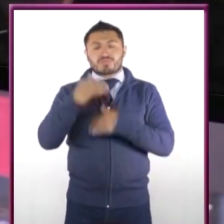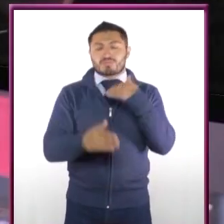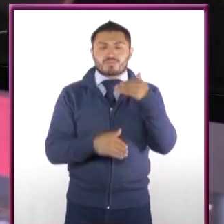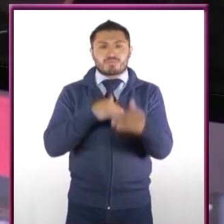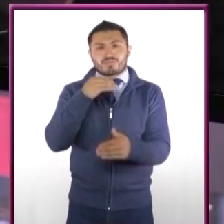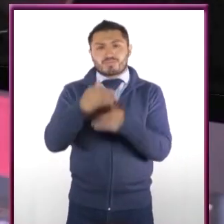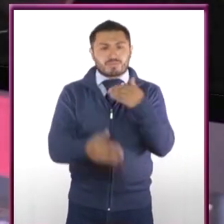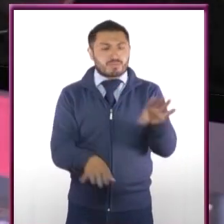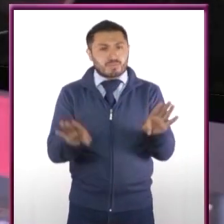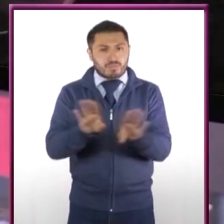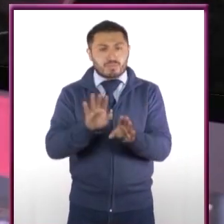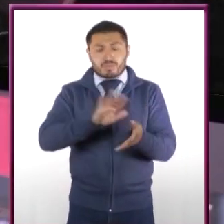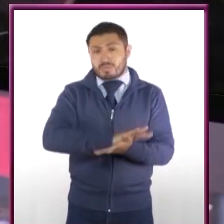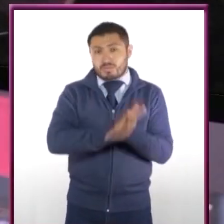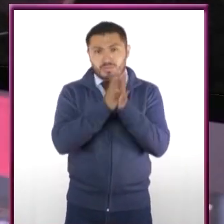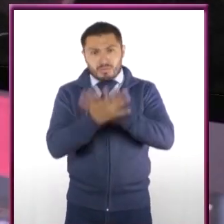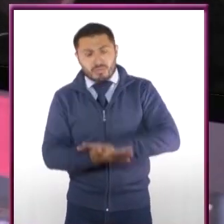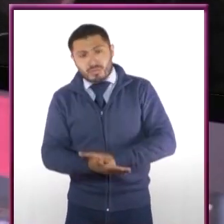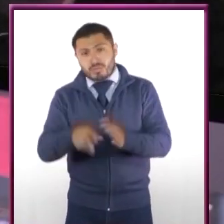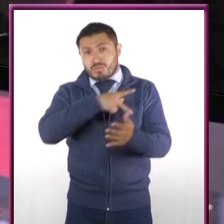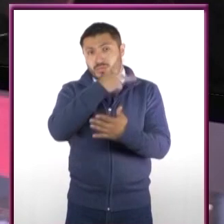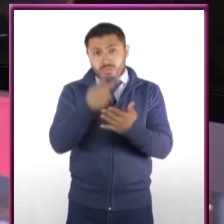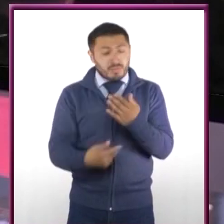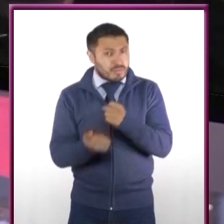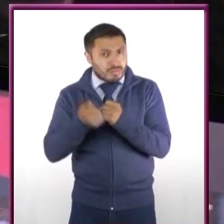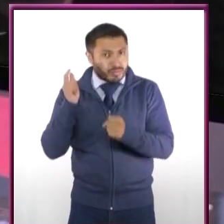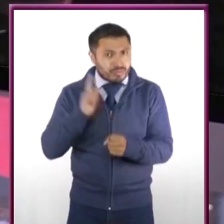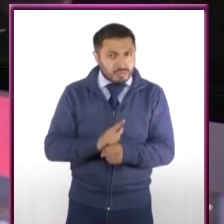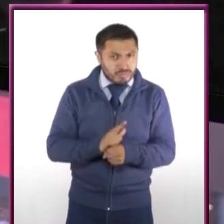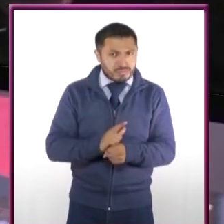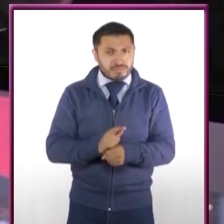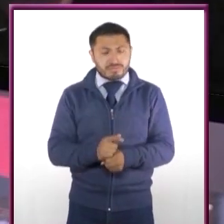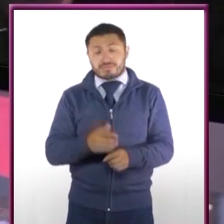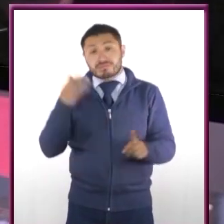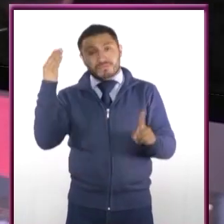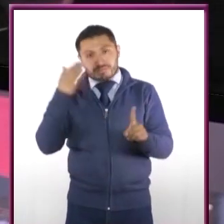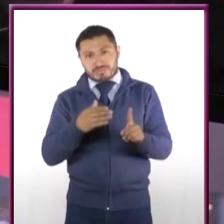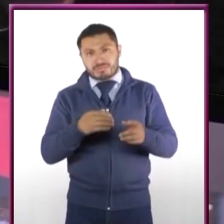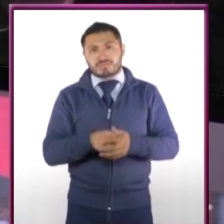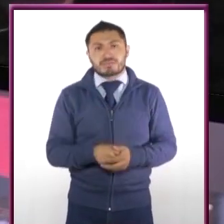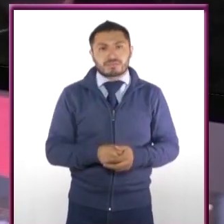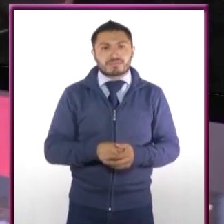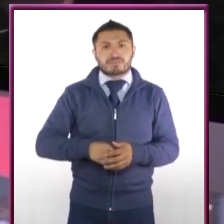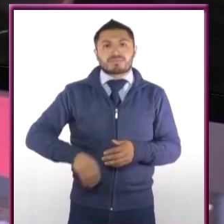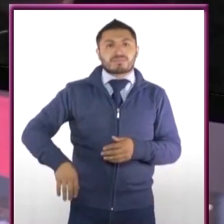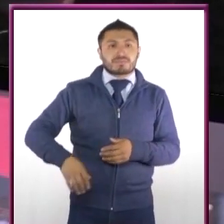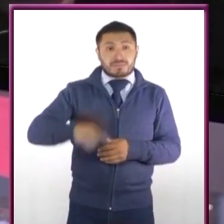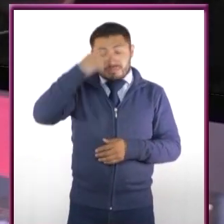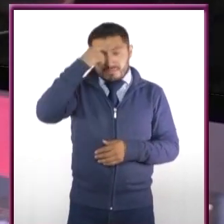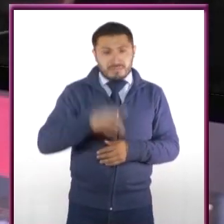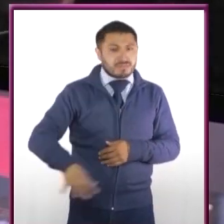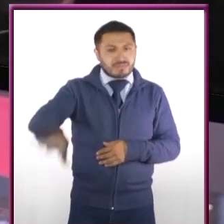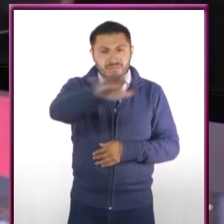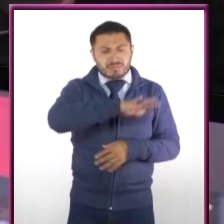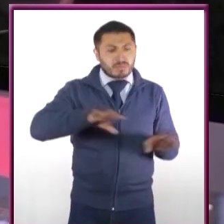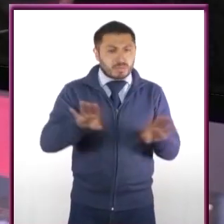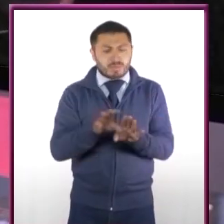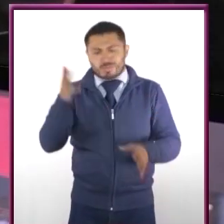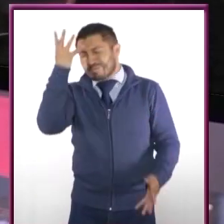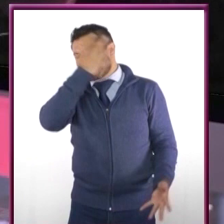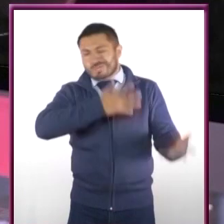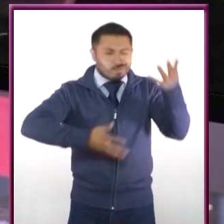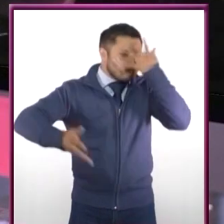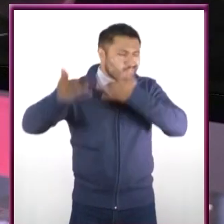pasar del tiempo se logra formar como un programa social en el cual, justamente para evitar algún tipo